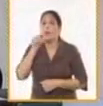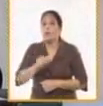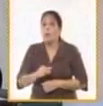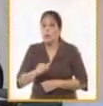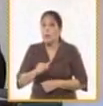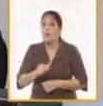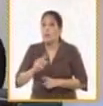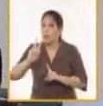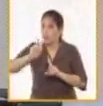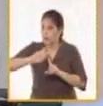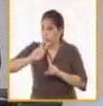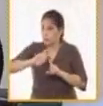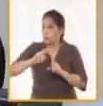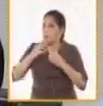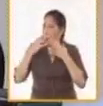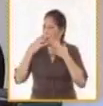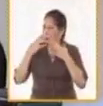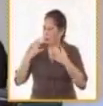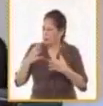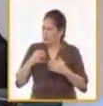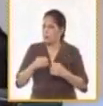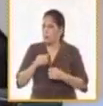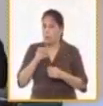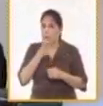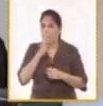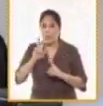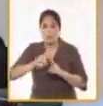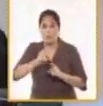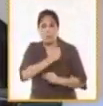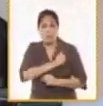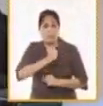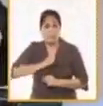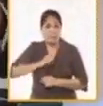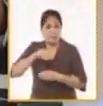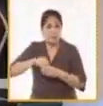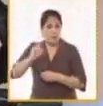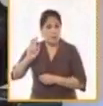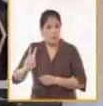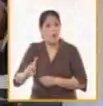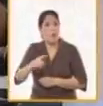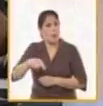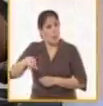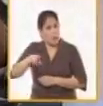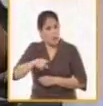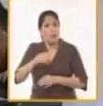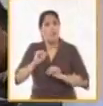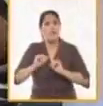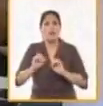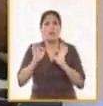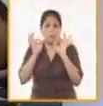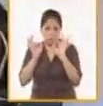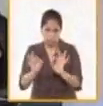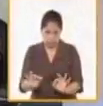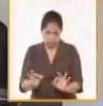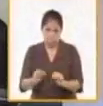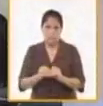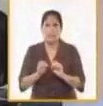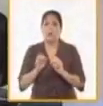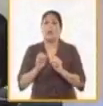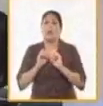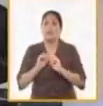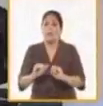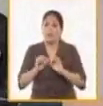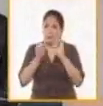medios, embajador de medios privados, pero que tenían el civismo de dar sus puntos de vista de una